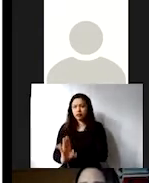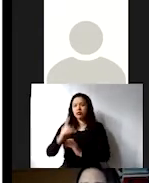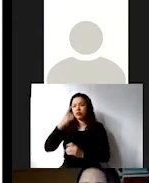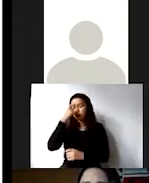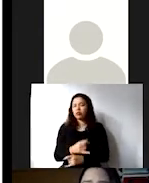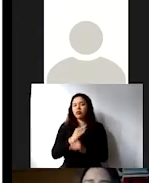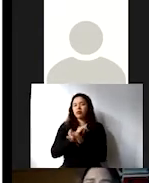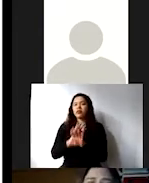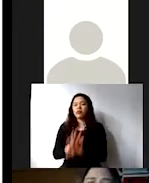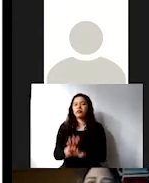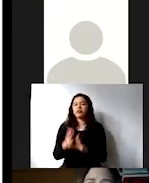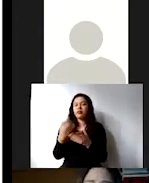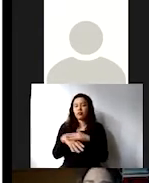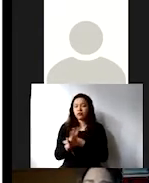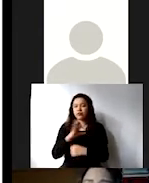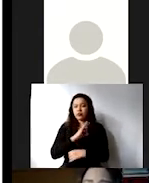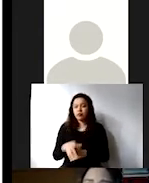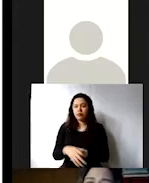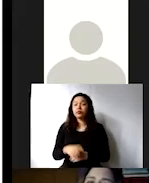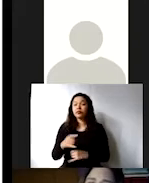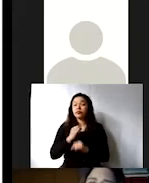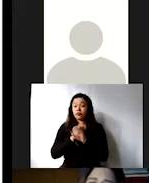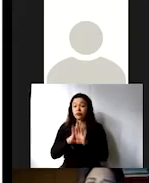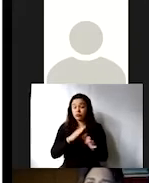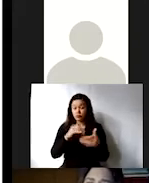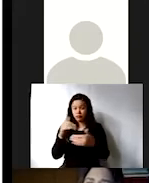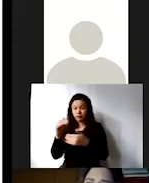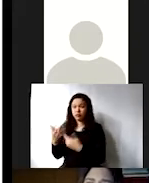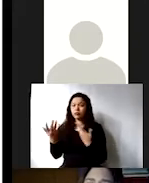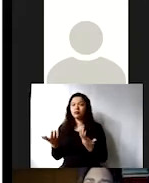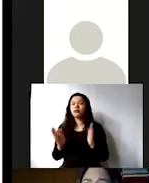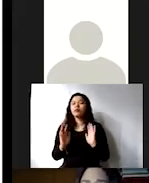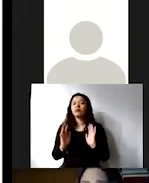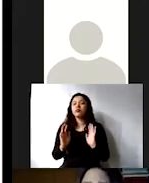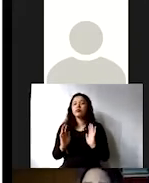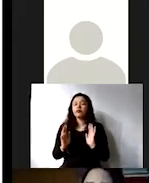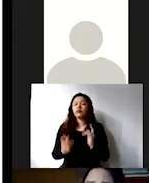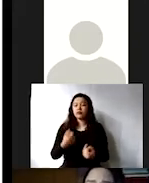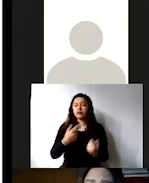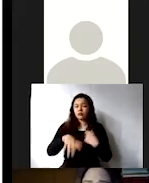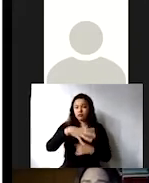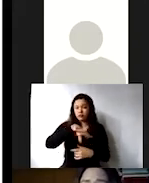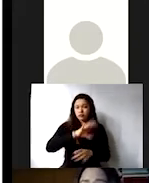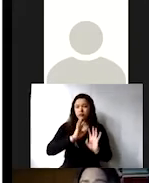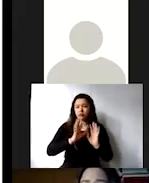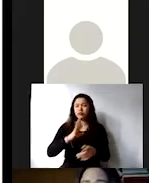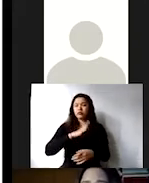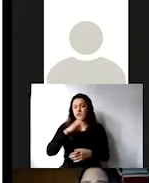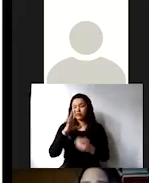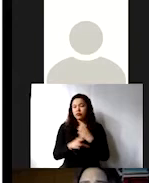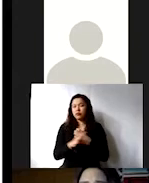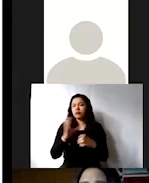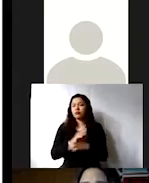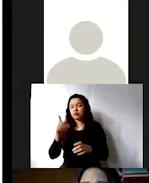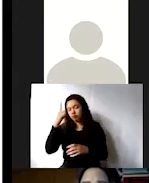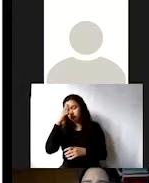de datos. Estas bases de datos, algunas de ellas ya traen en sus buscadores cuestiones que están alineadas